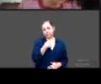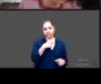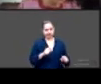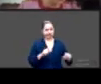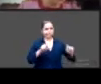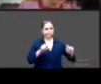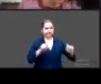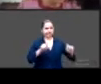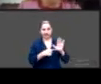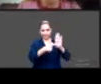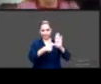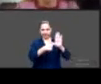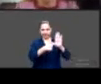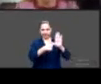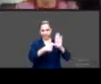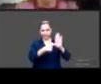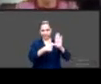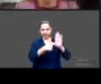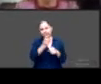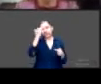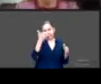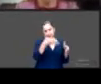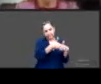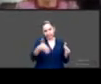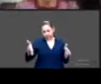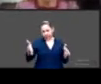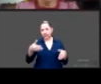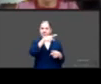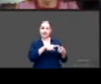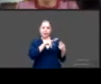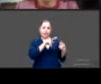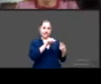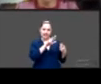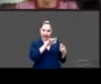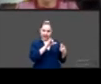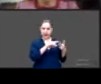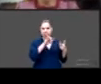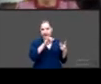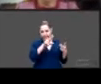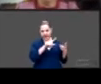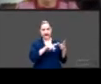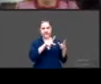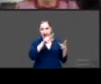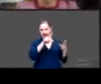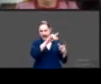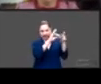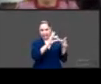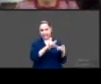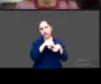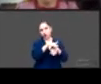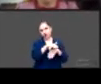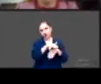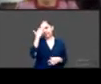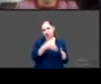estos nuevos retos Valeria Javier Carla respondieron excelente con relación a todos los retos que ya se enfrentan